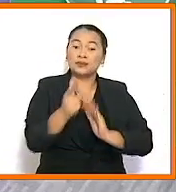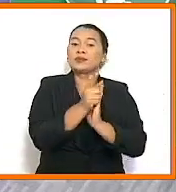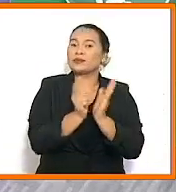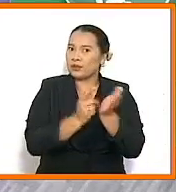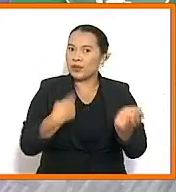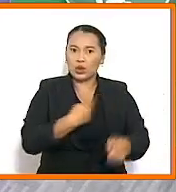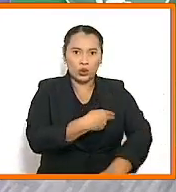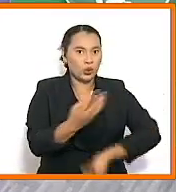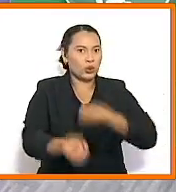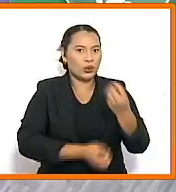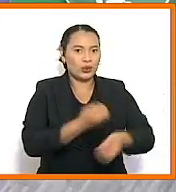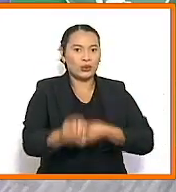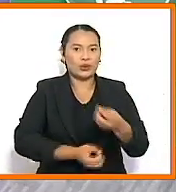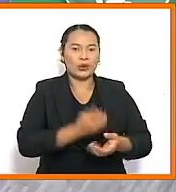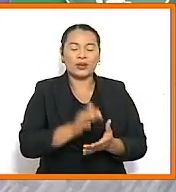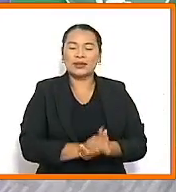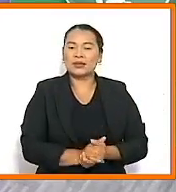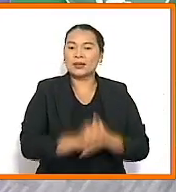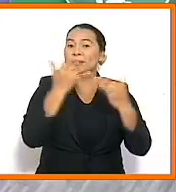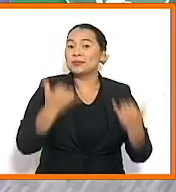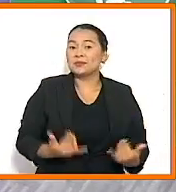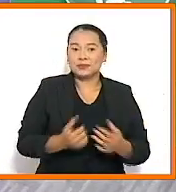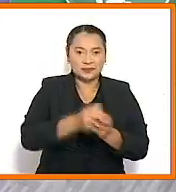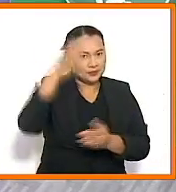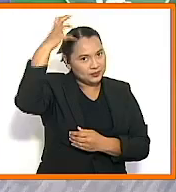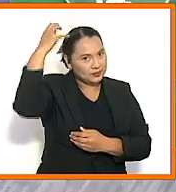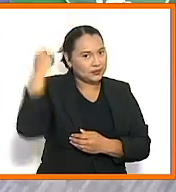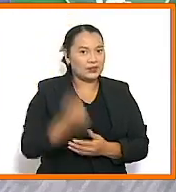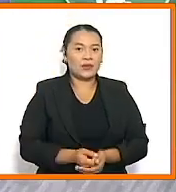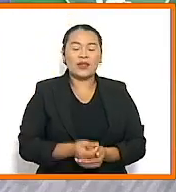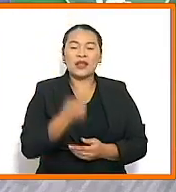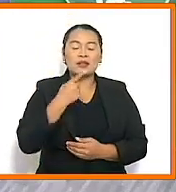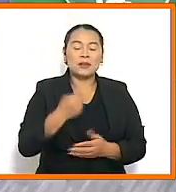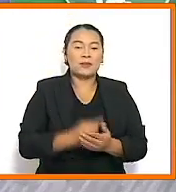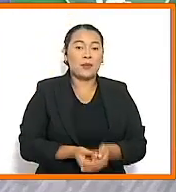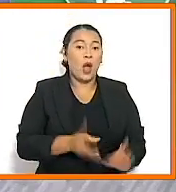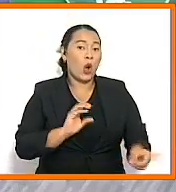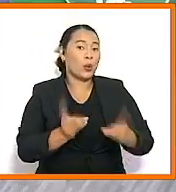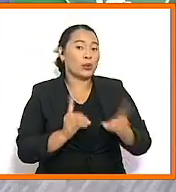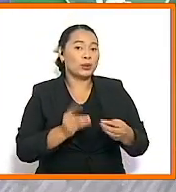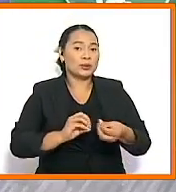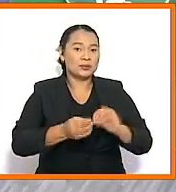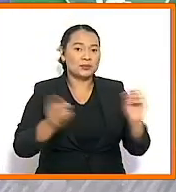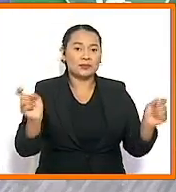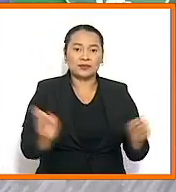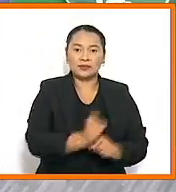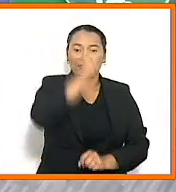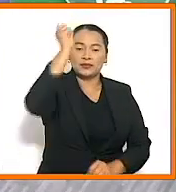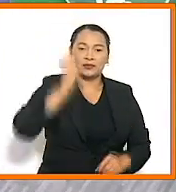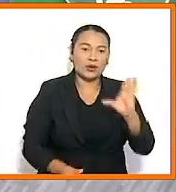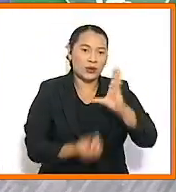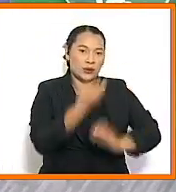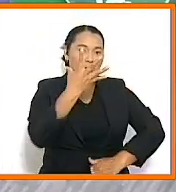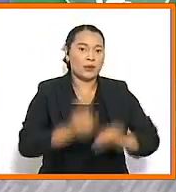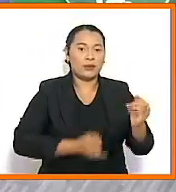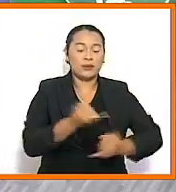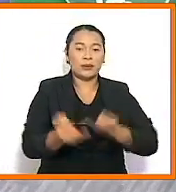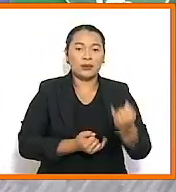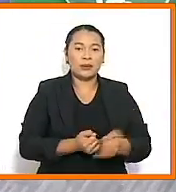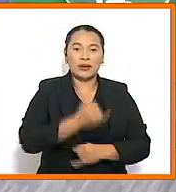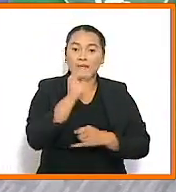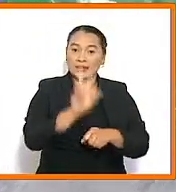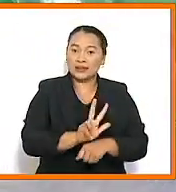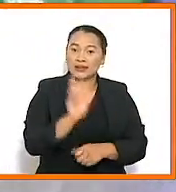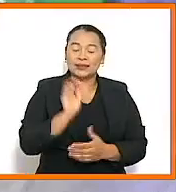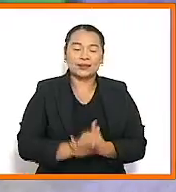a nuestros juegos. Ahora sí, Charlene te comentará cuál es ese esperado número ganador en nuestro nuevo juego, Juga 3. Espero que